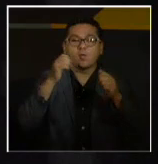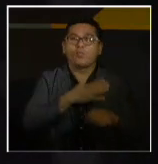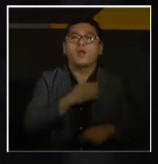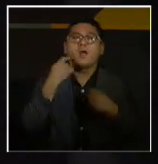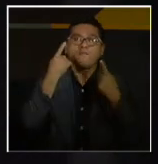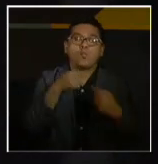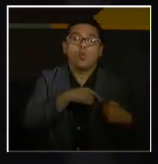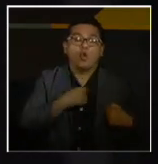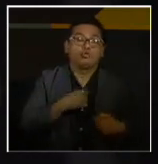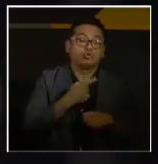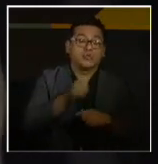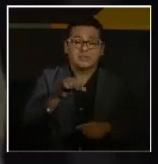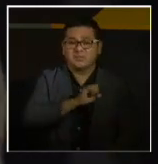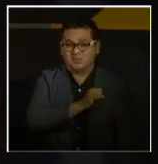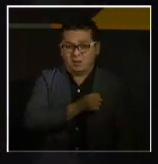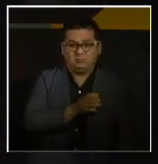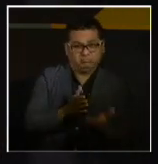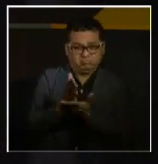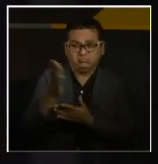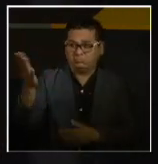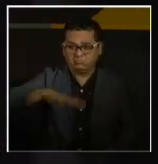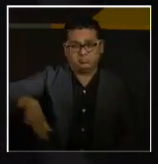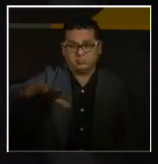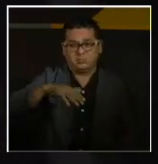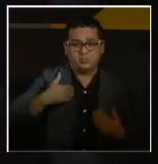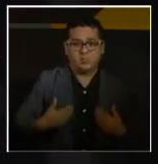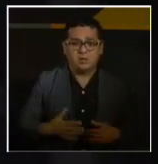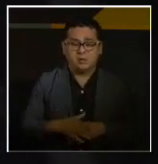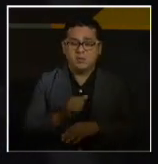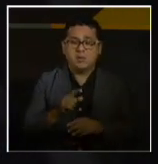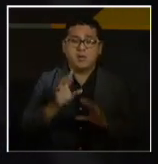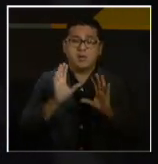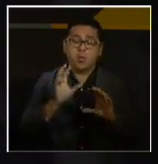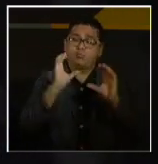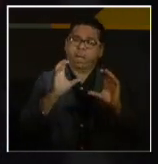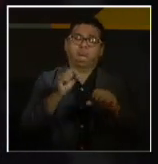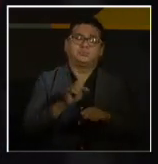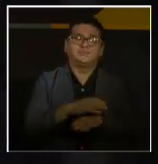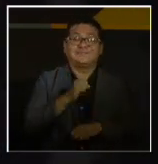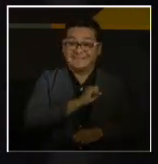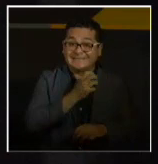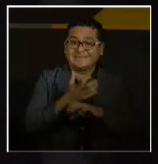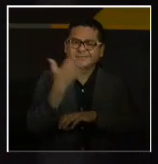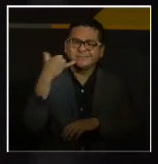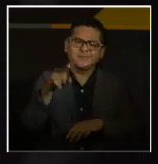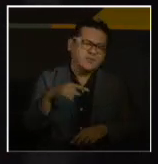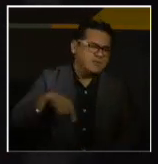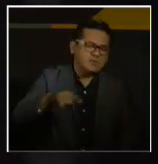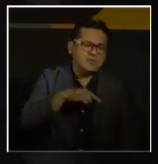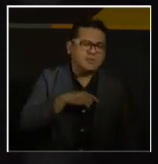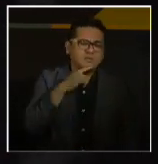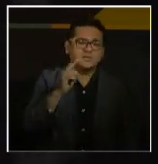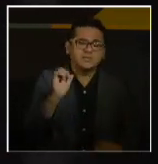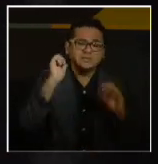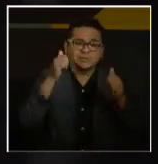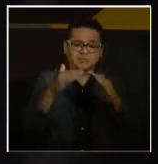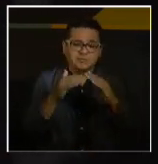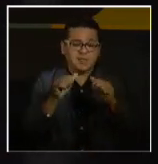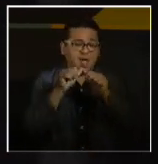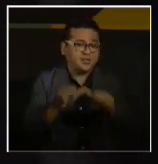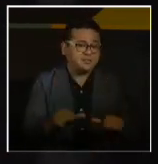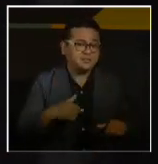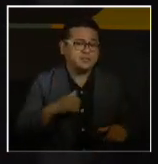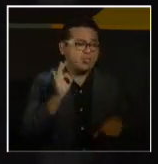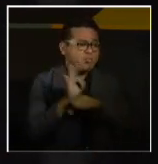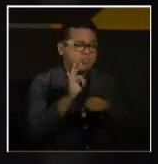Voluntad. La salud es un derecho de todo ser humano y su procreación debe garantizarse por el Estado. Nosotros en los albergues estamos cerca de